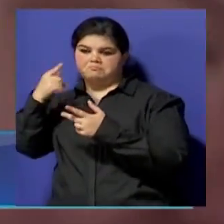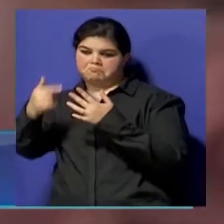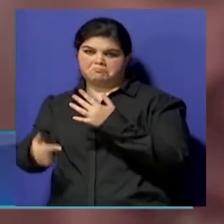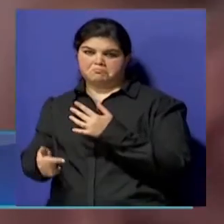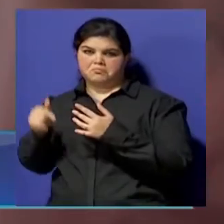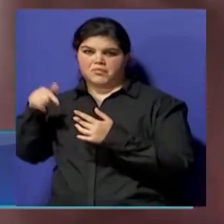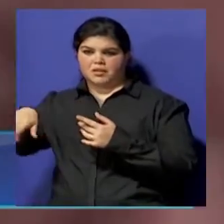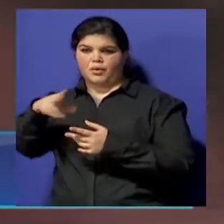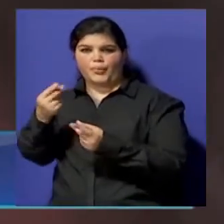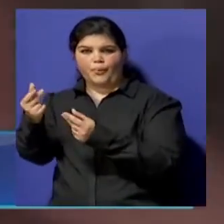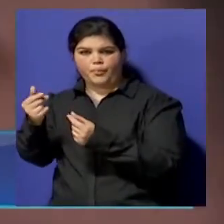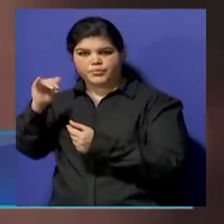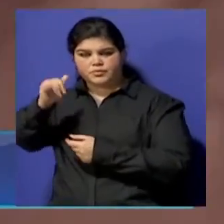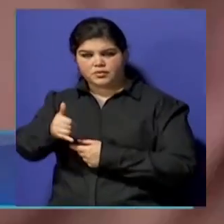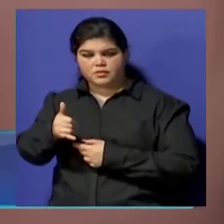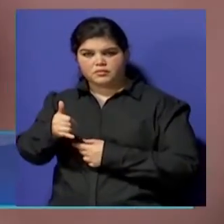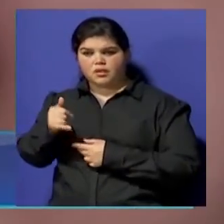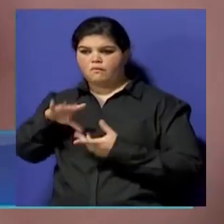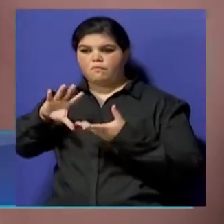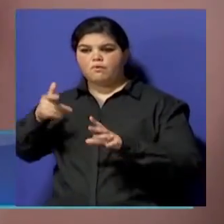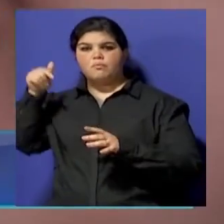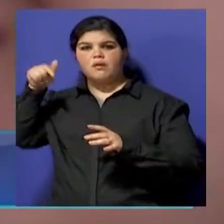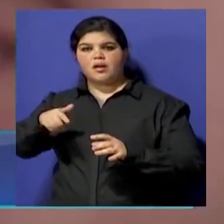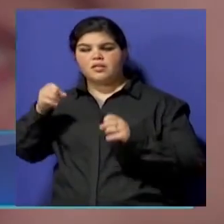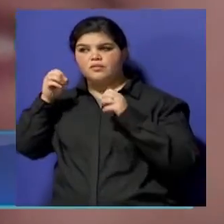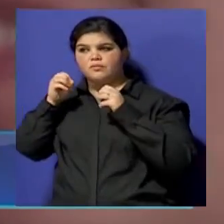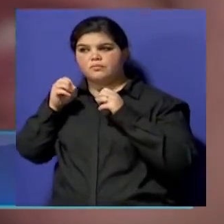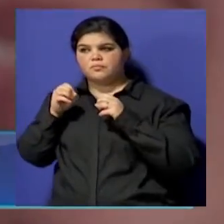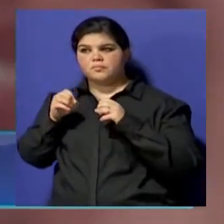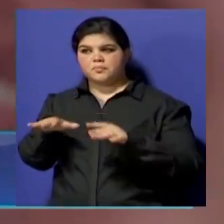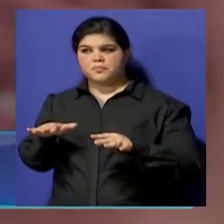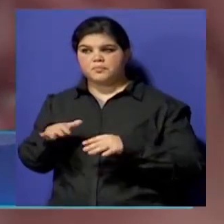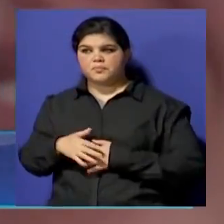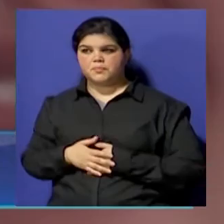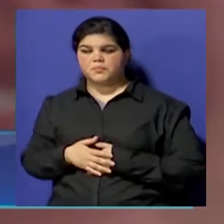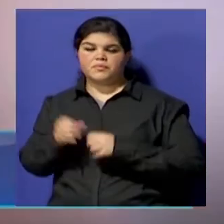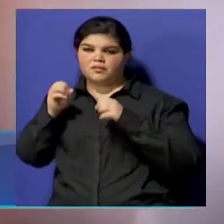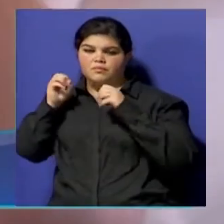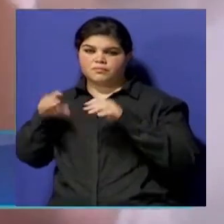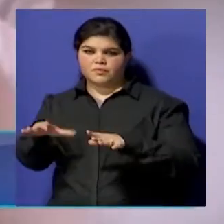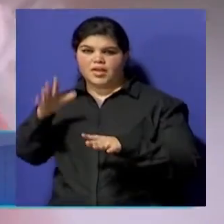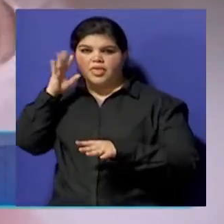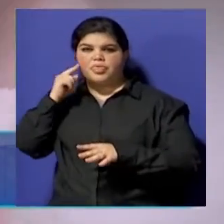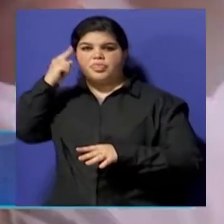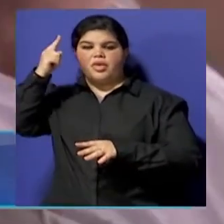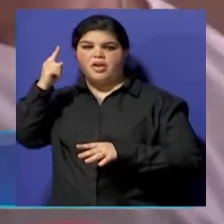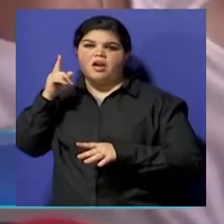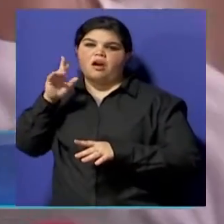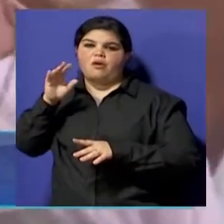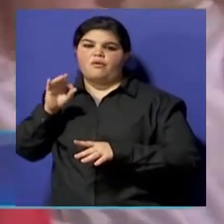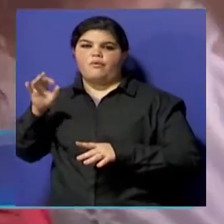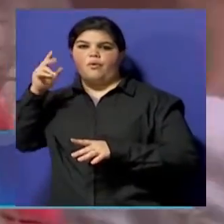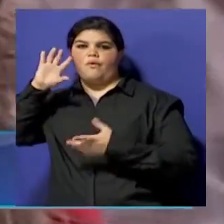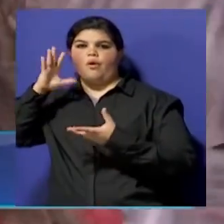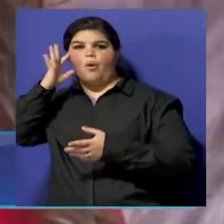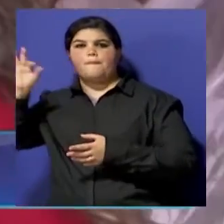impresionante cómo a través de todos estos medios han digamos, difundido sus ideas y sus